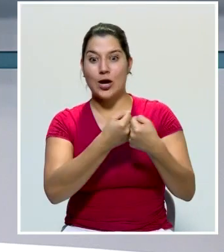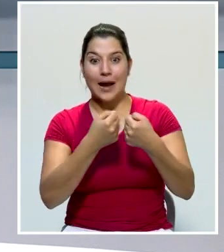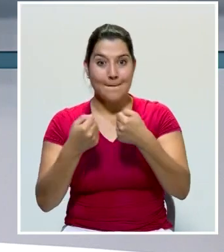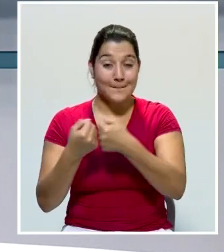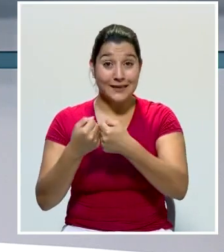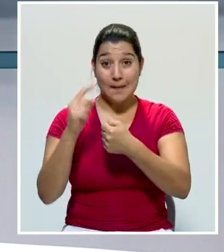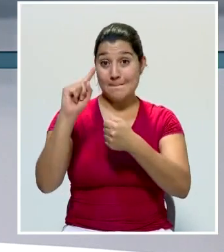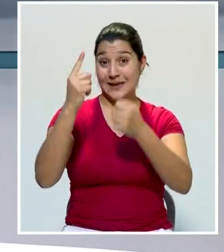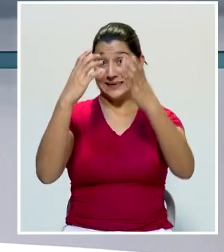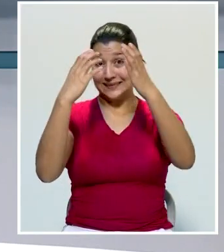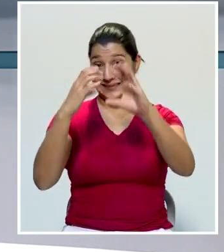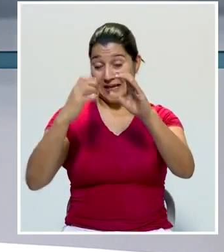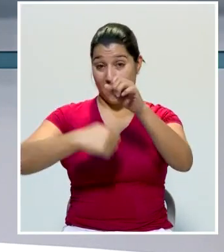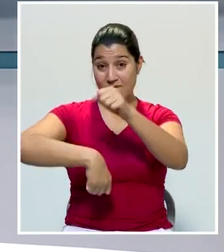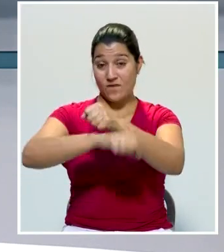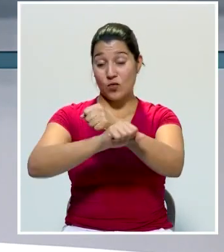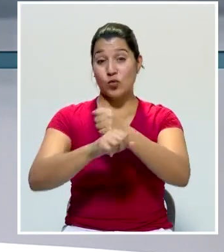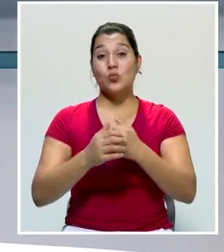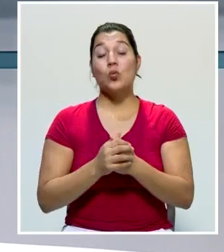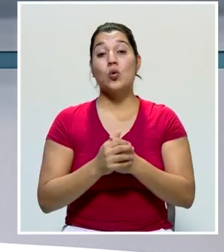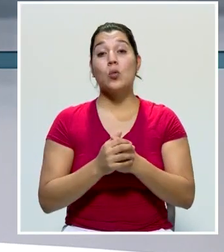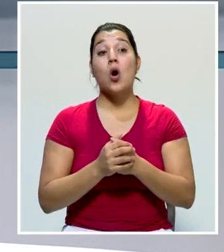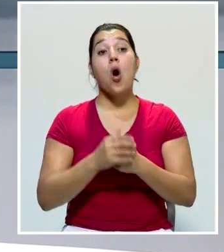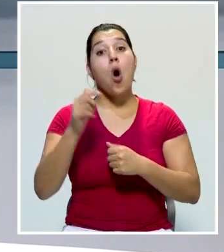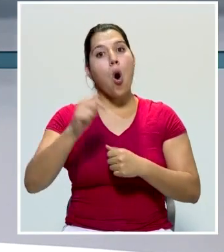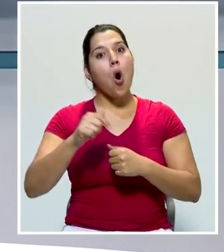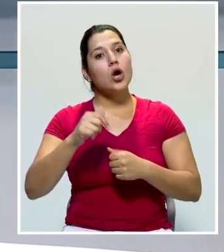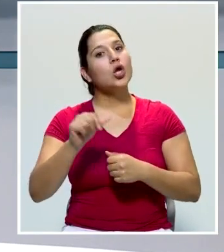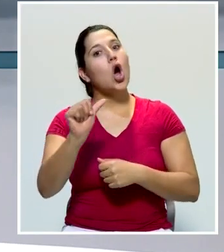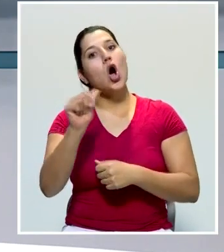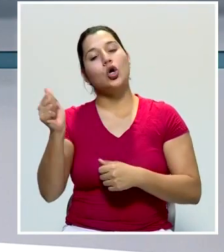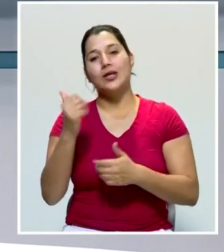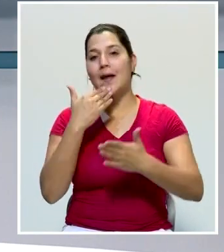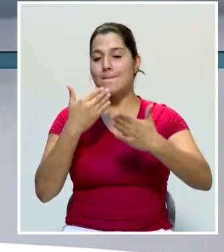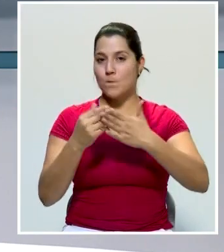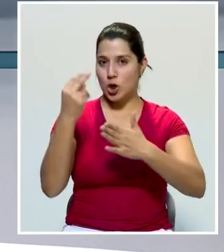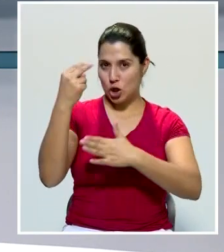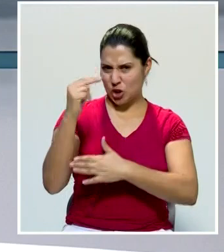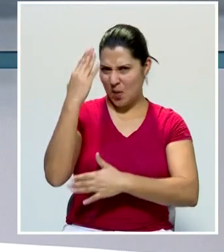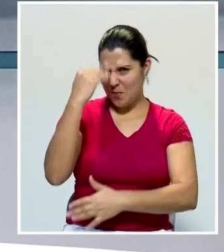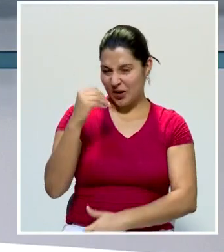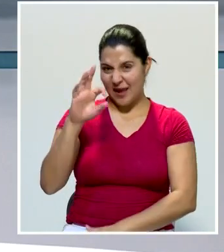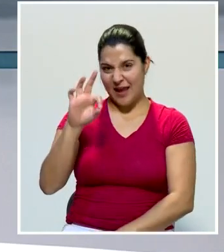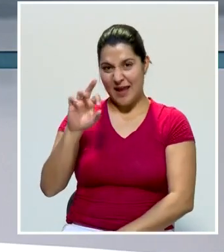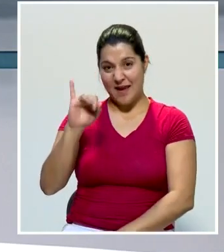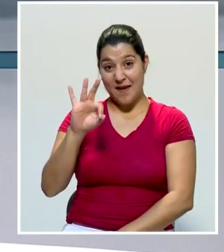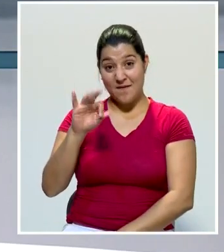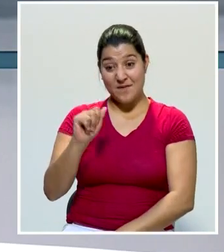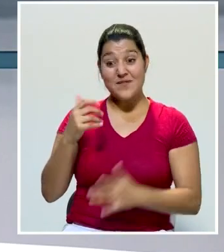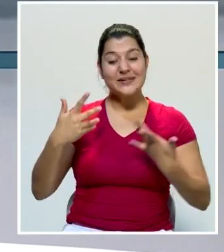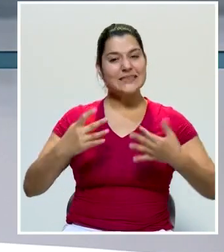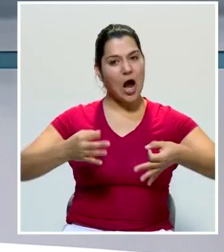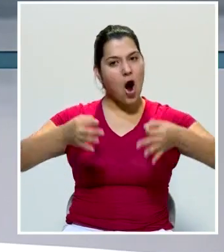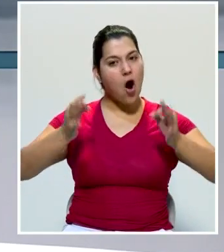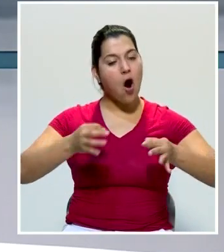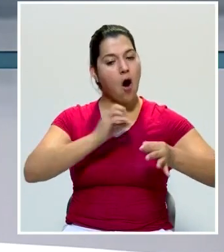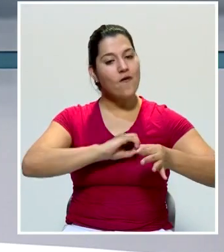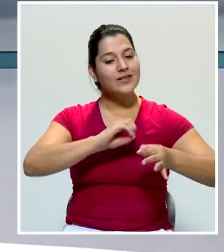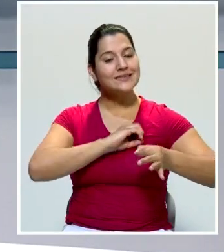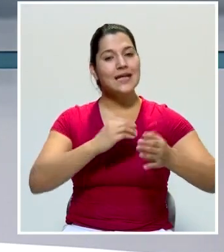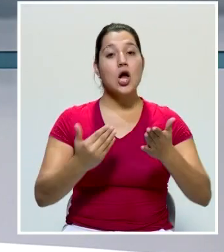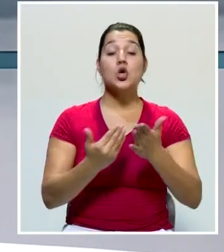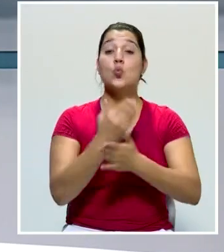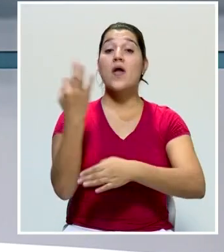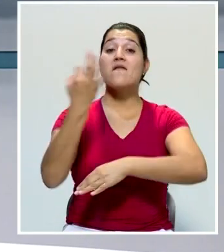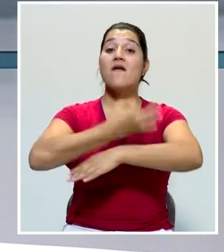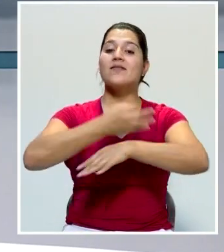División de fútbol, la disciplina recibió otra buena noticia, ya que FIFA oficializó las nuevas fechas del Mundial